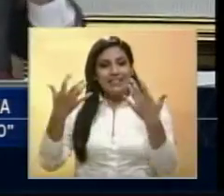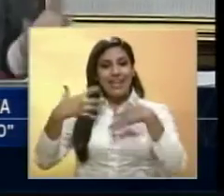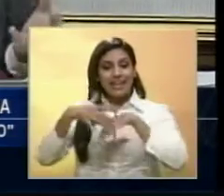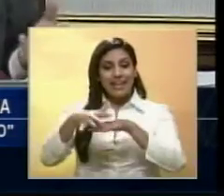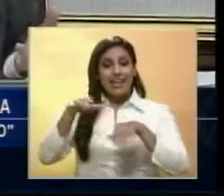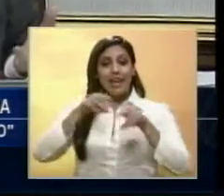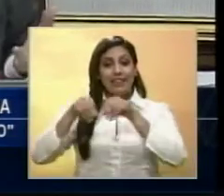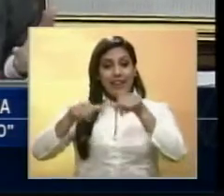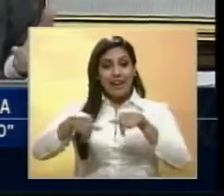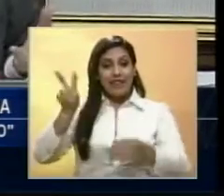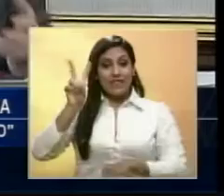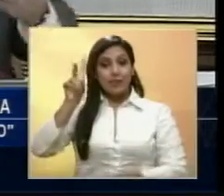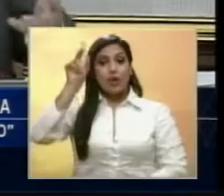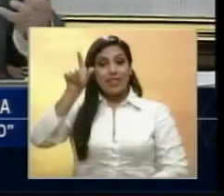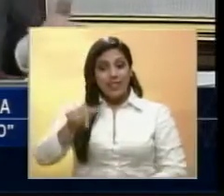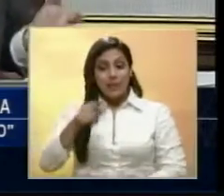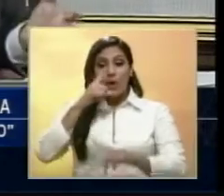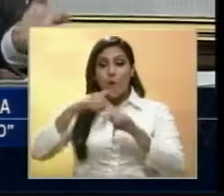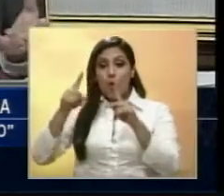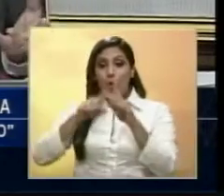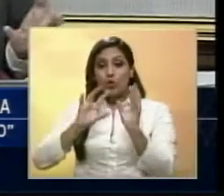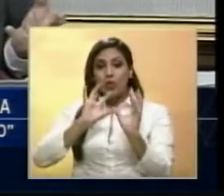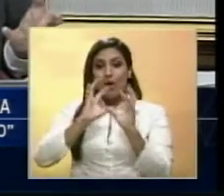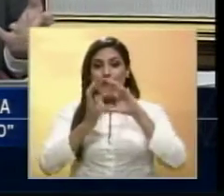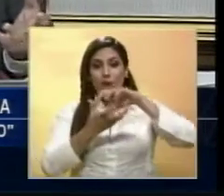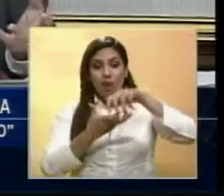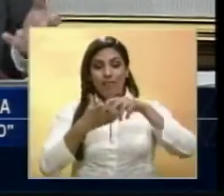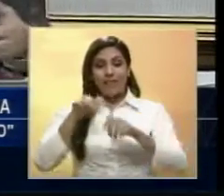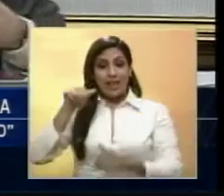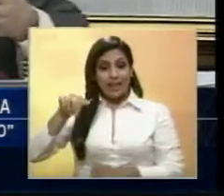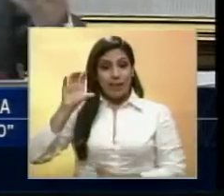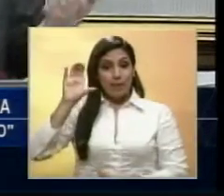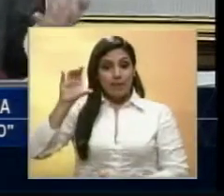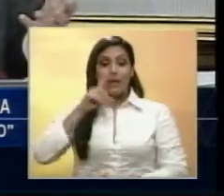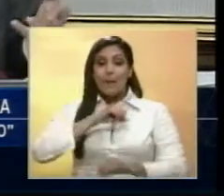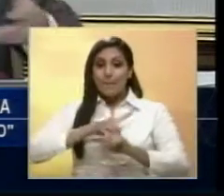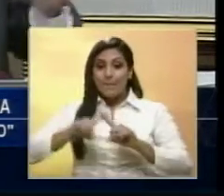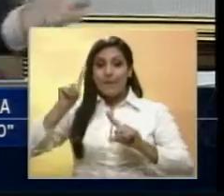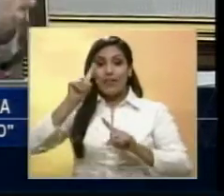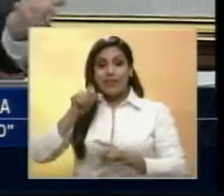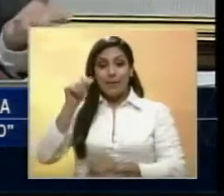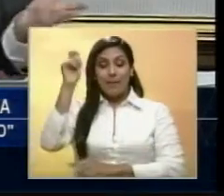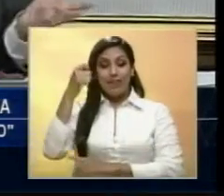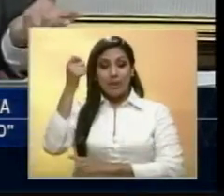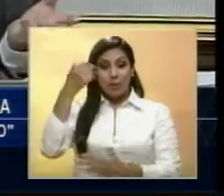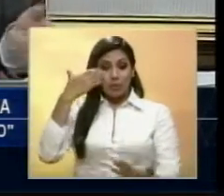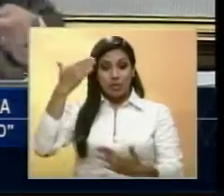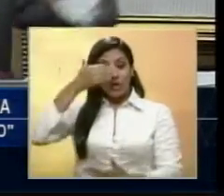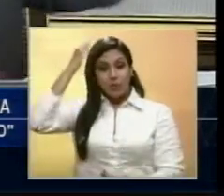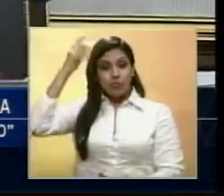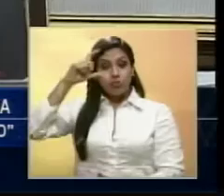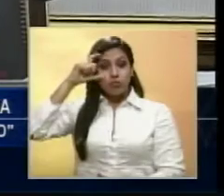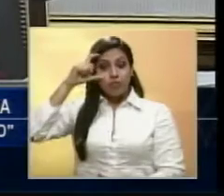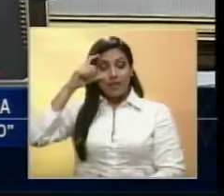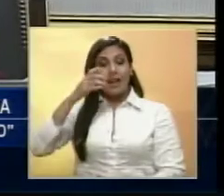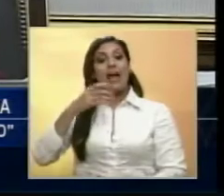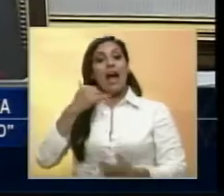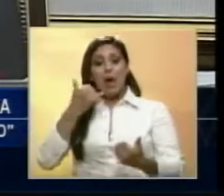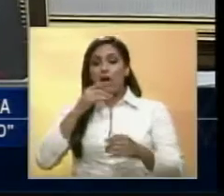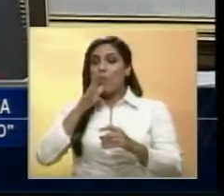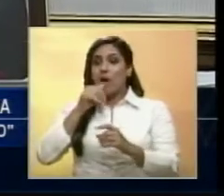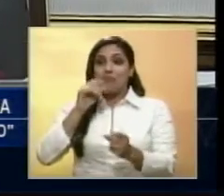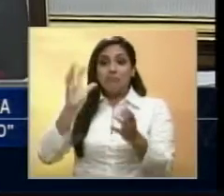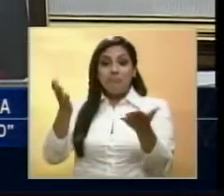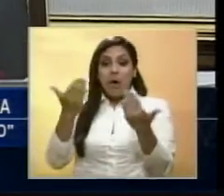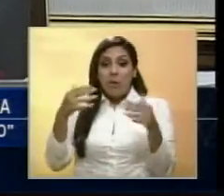del territorio y demás espacios geográficos de la República. Finalmente, el diputado Ayub recordó que no se ha convocado